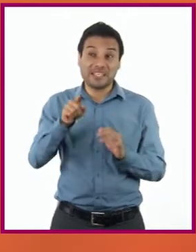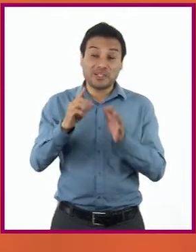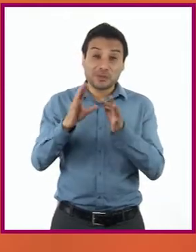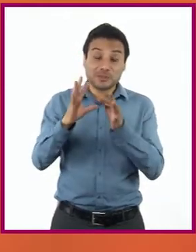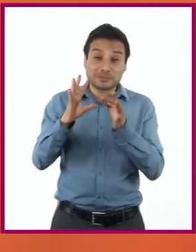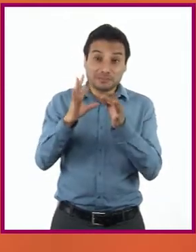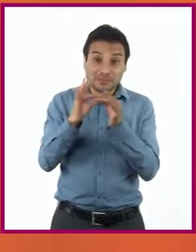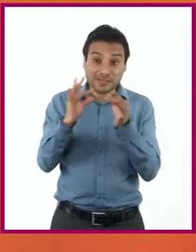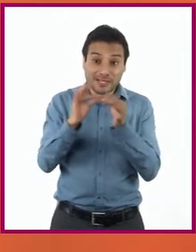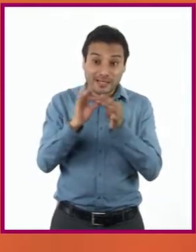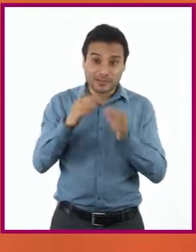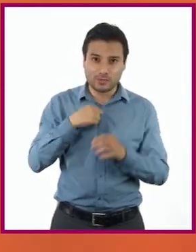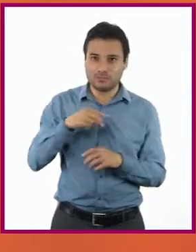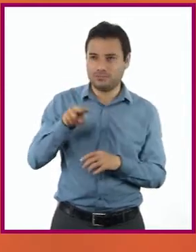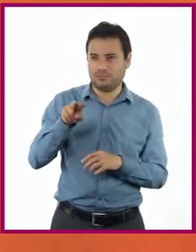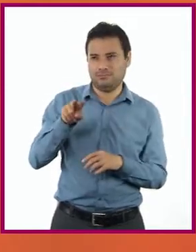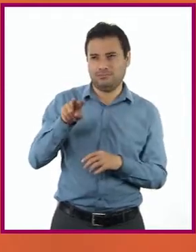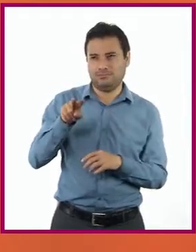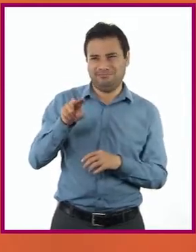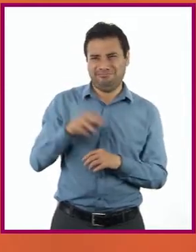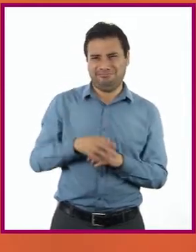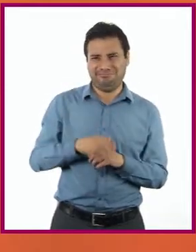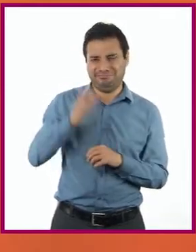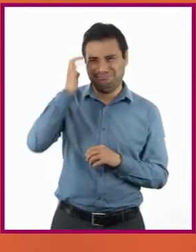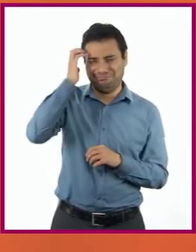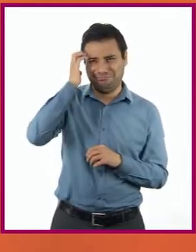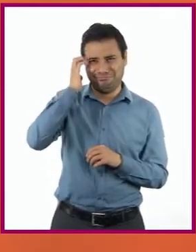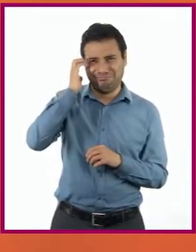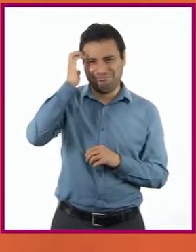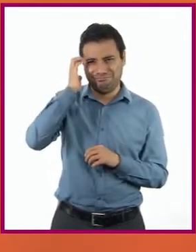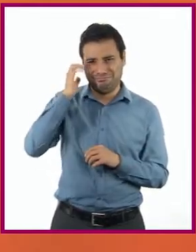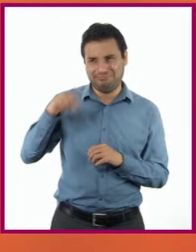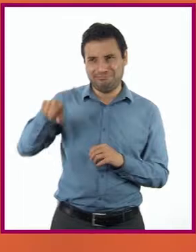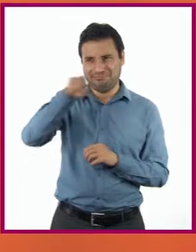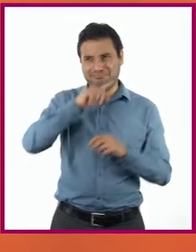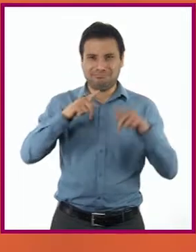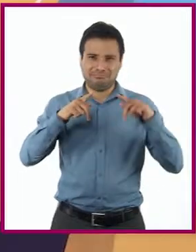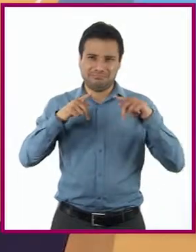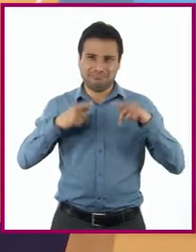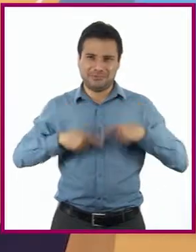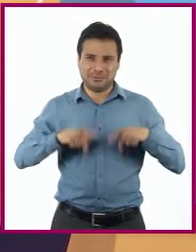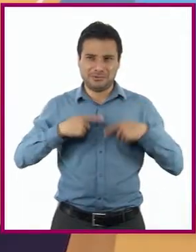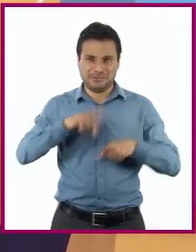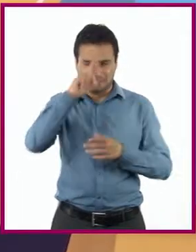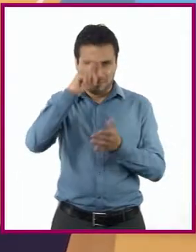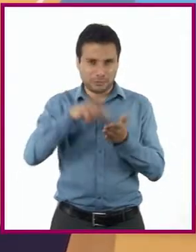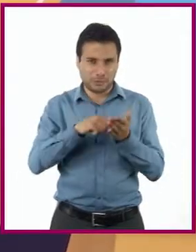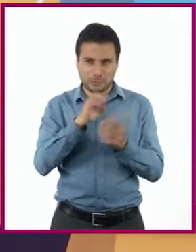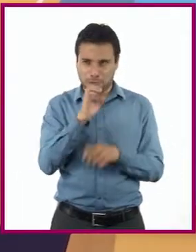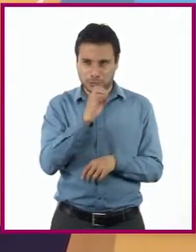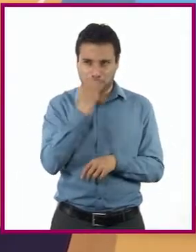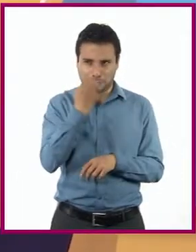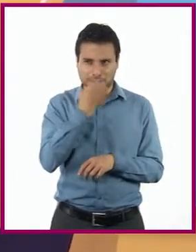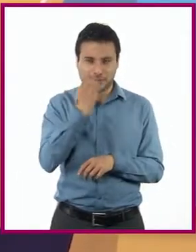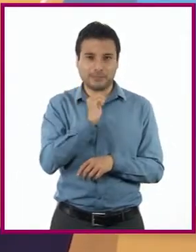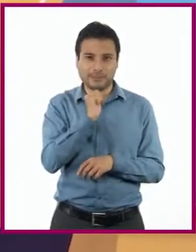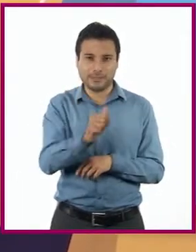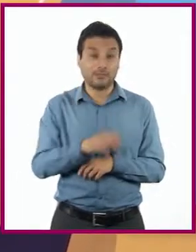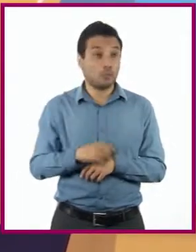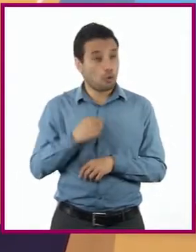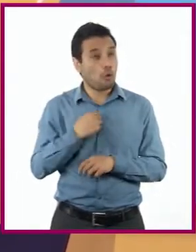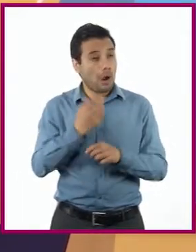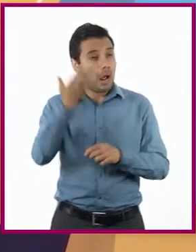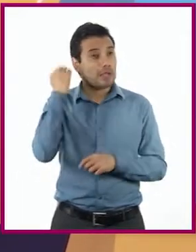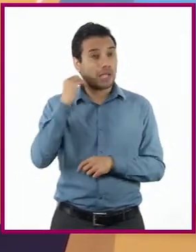lo primero que pensé es que eran personas que no tenían estudios. Sí, también lo hice, pues